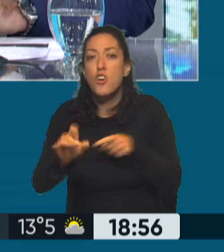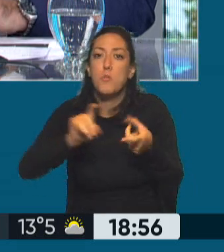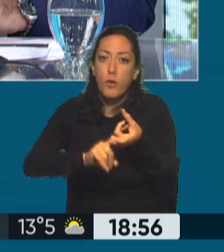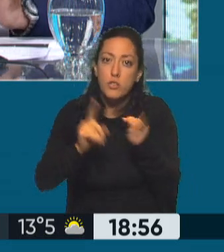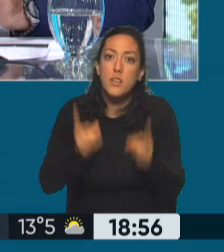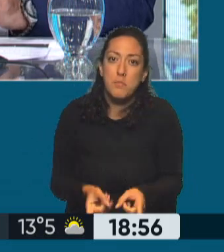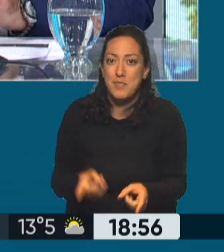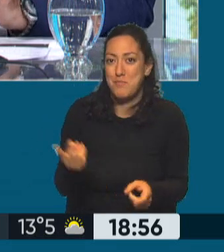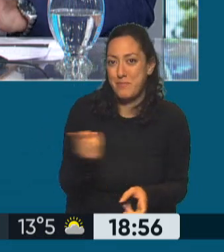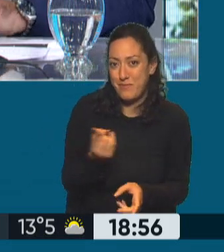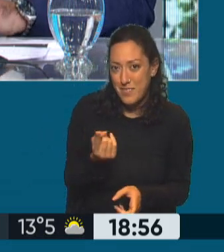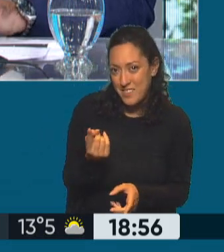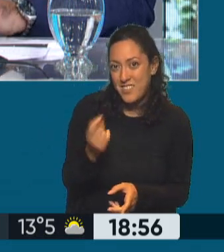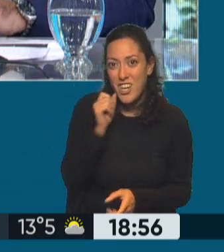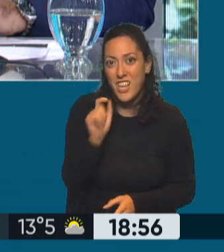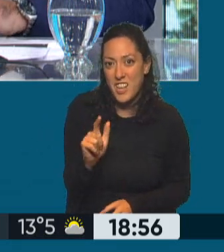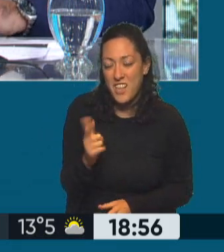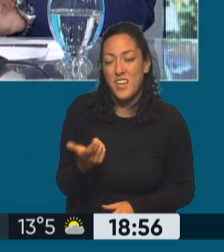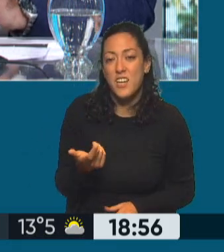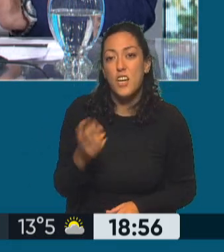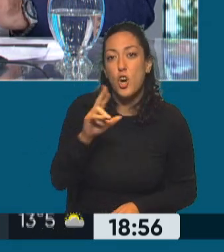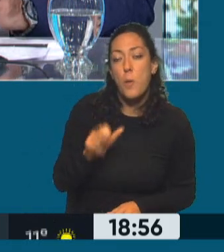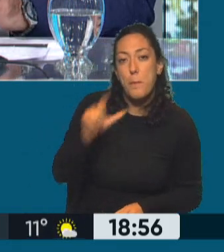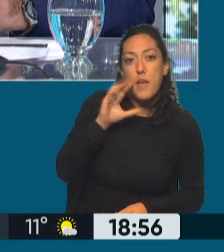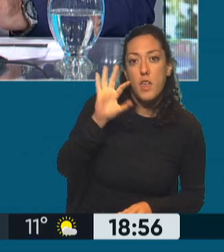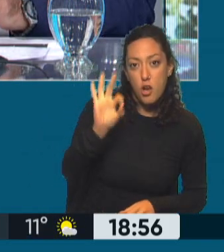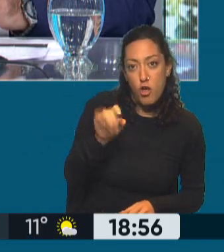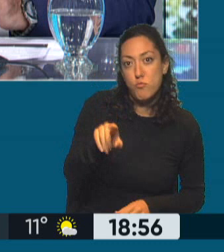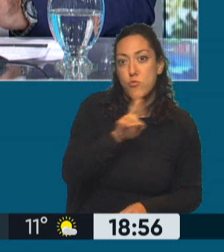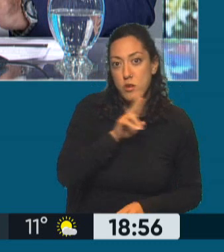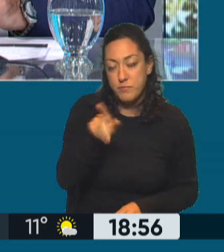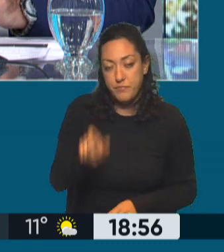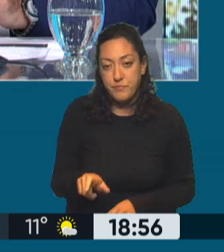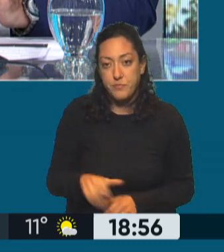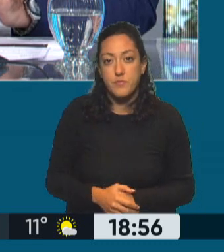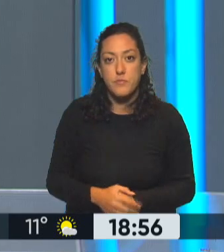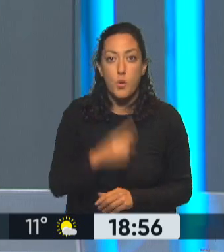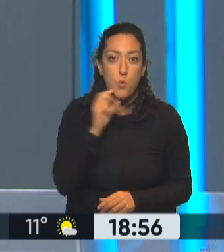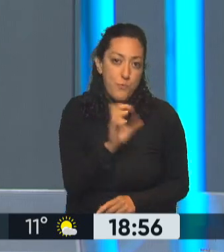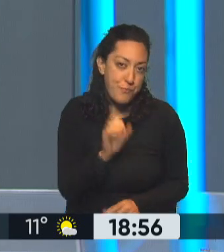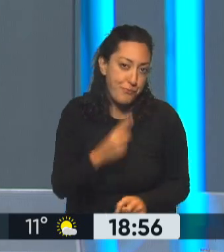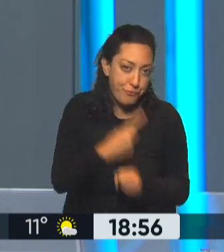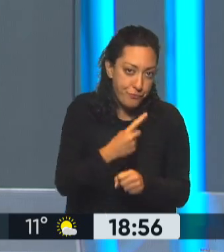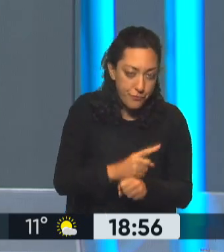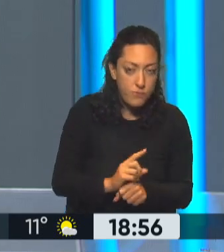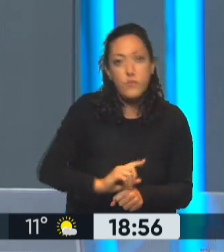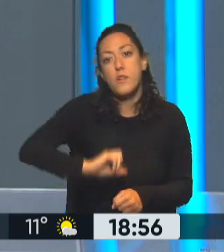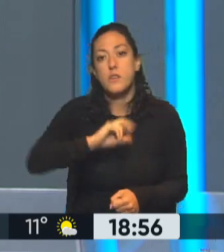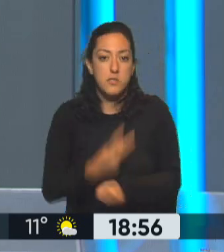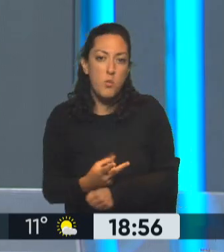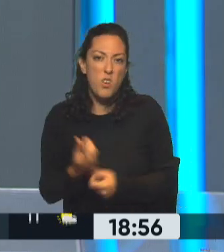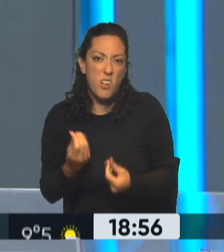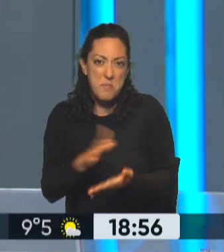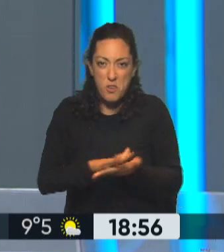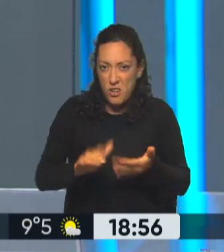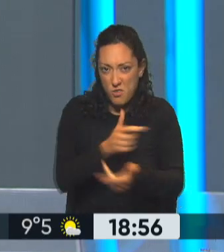momento de Gil Lavedra, también de apellido Romero Acuña. Ese es el primer cuestionamiento. Diputado, el segundo, sí. Aquí lo que se ve es una